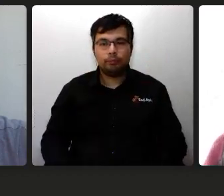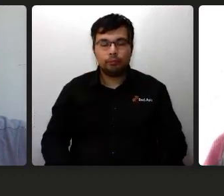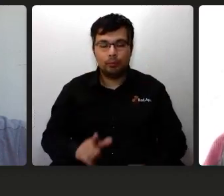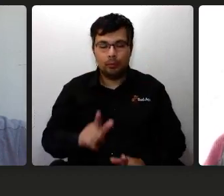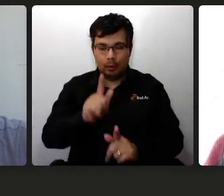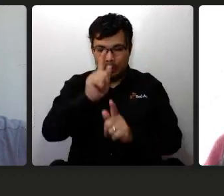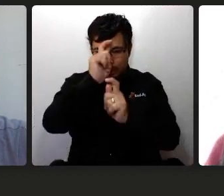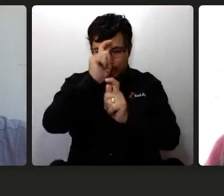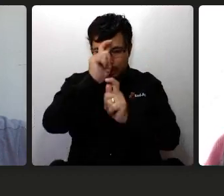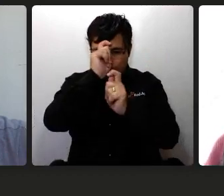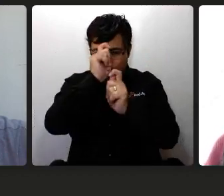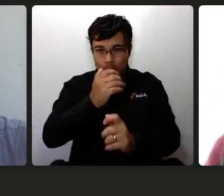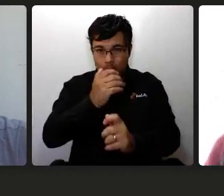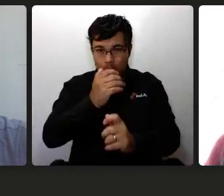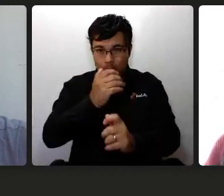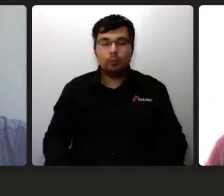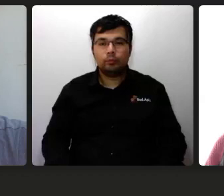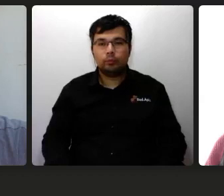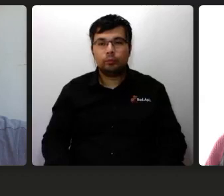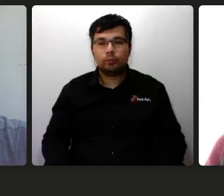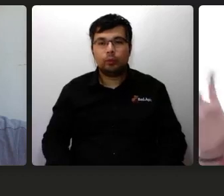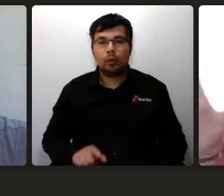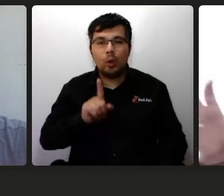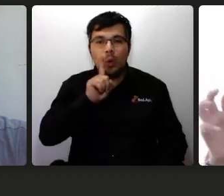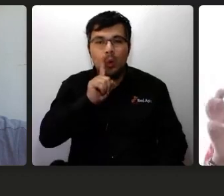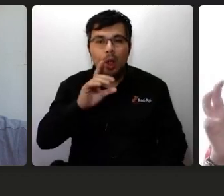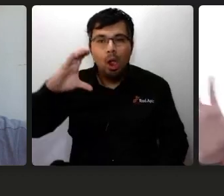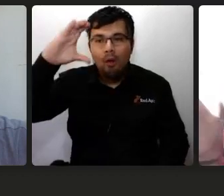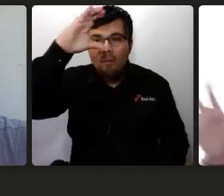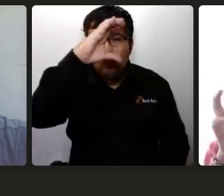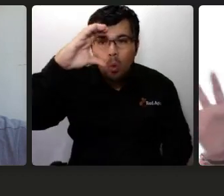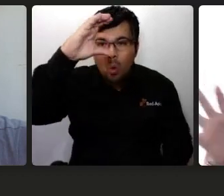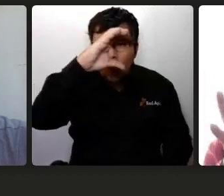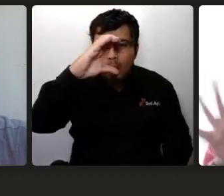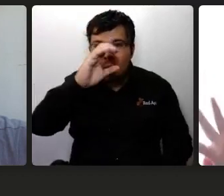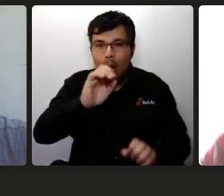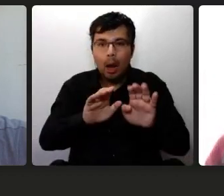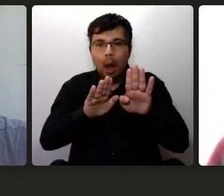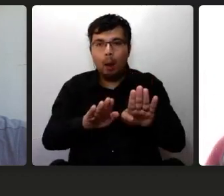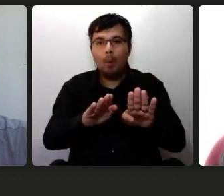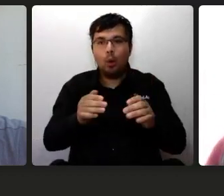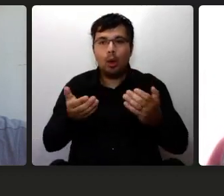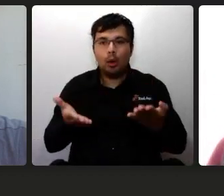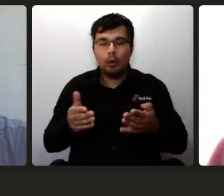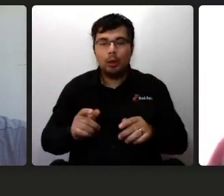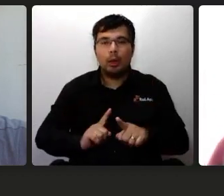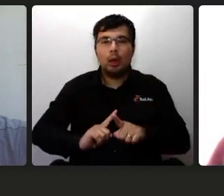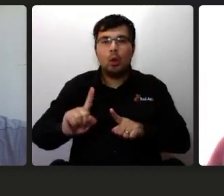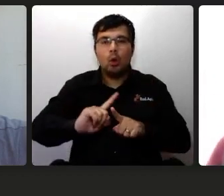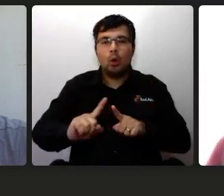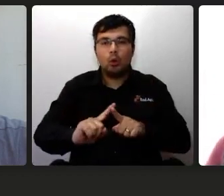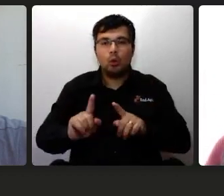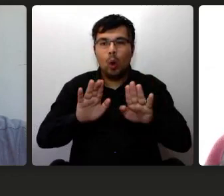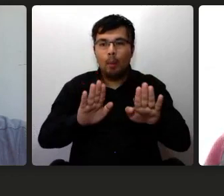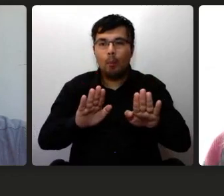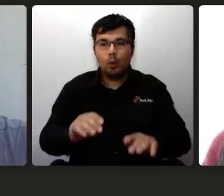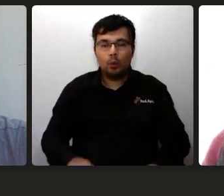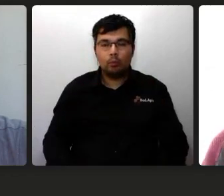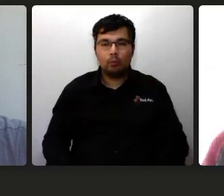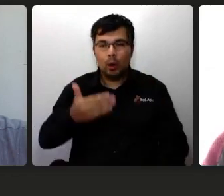reconocer cuando tenemos que buscar apoyo en esas otras expertices